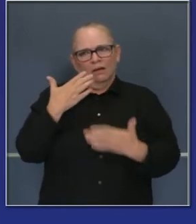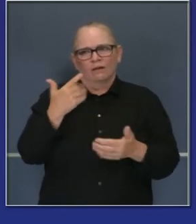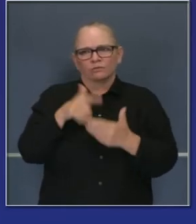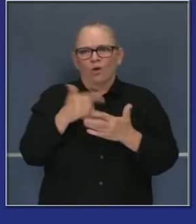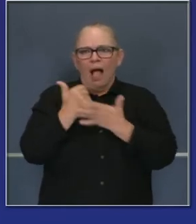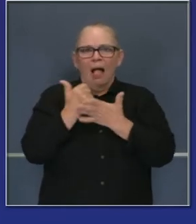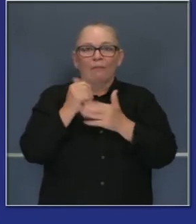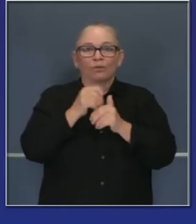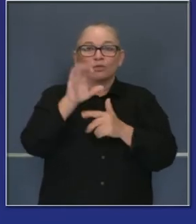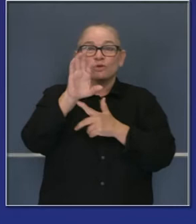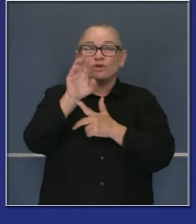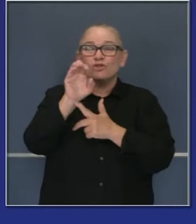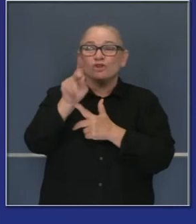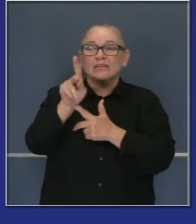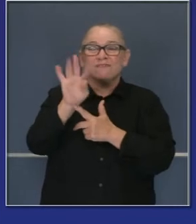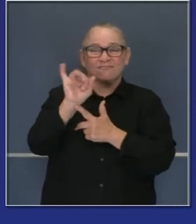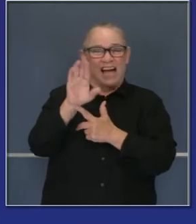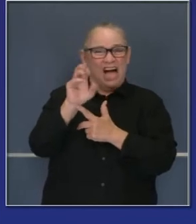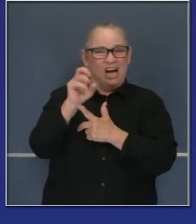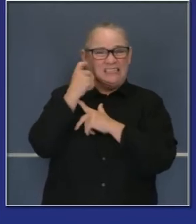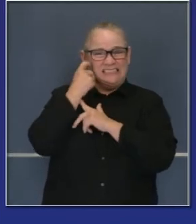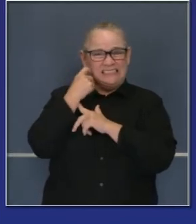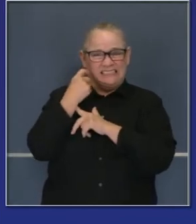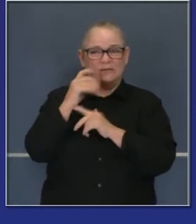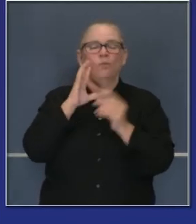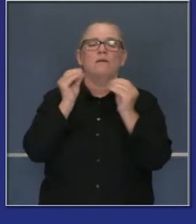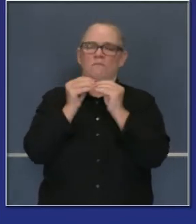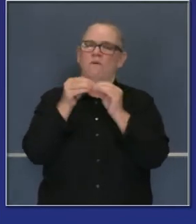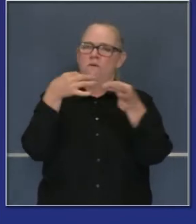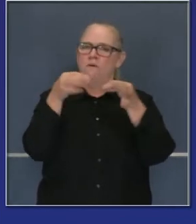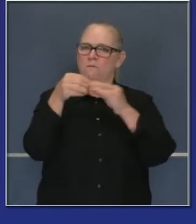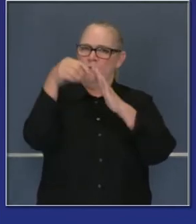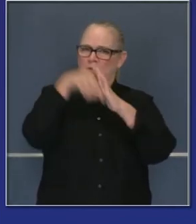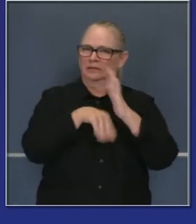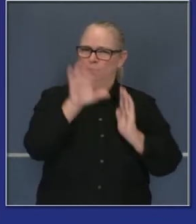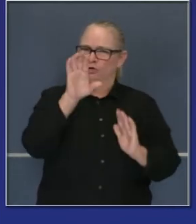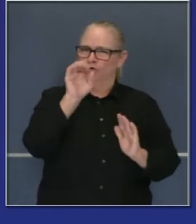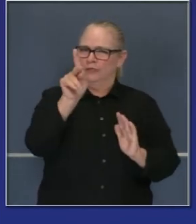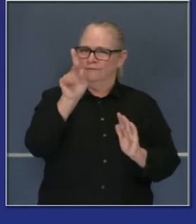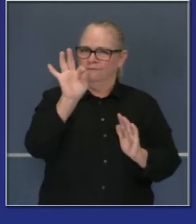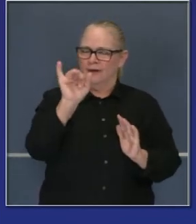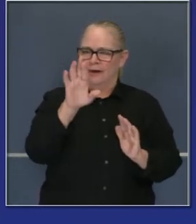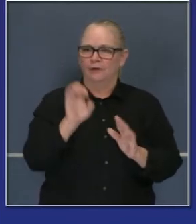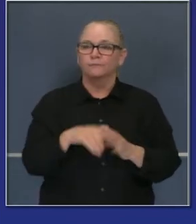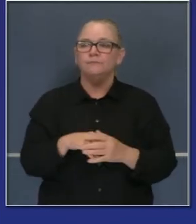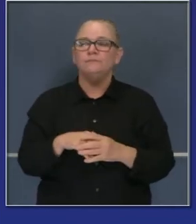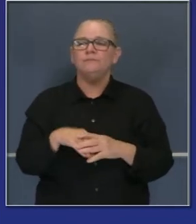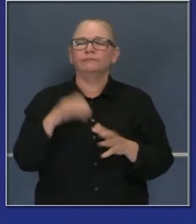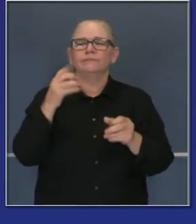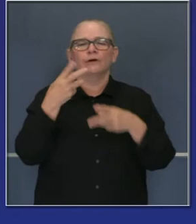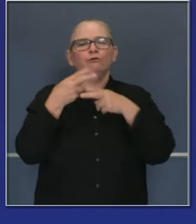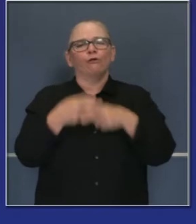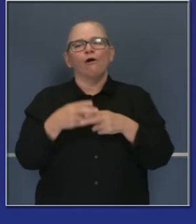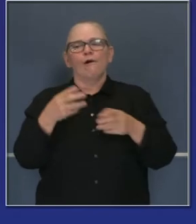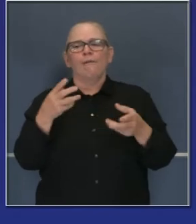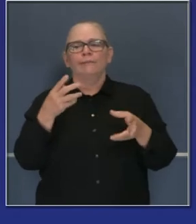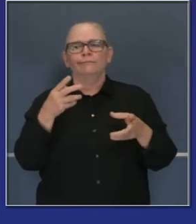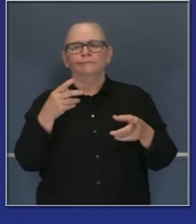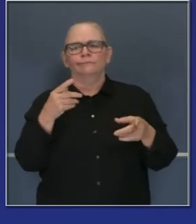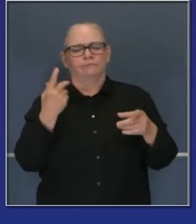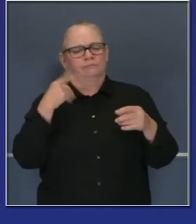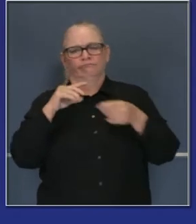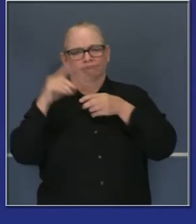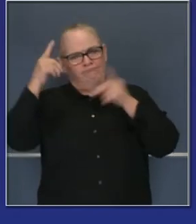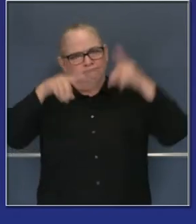incendio clic el cual al verde dentro de un minuto y pues simplemente es una indicación un ejemplo del sistema de ayuda mutua que no